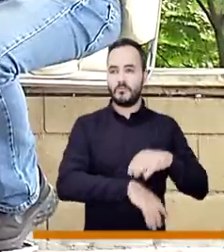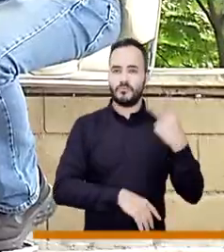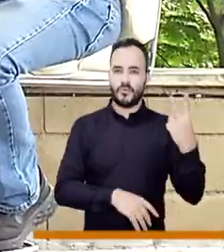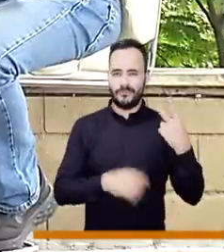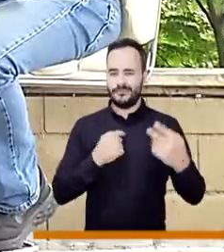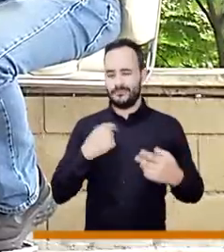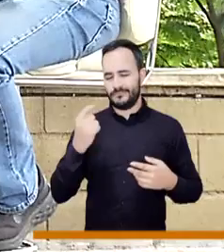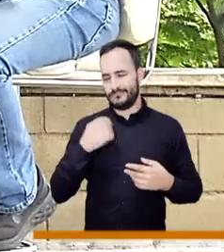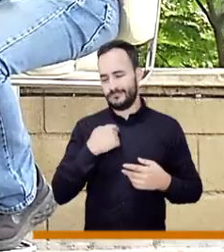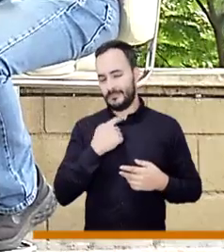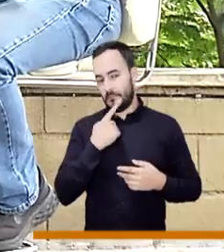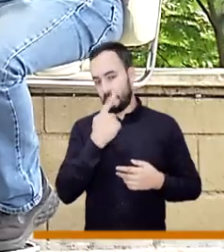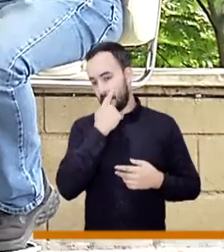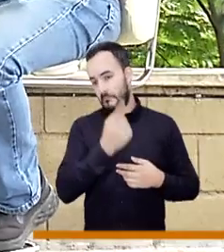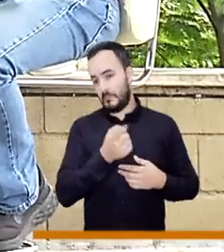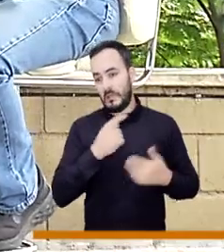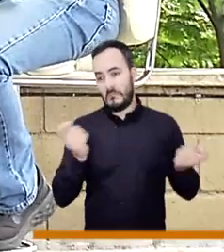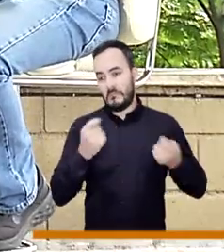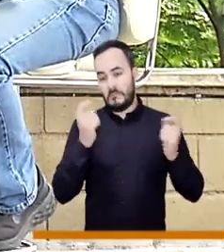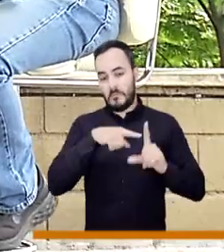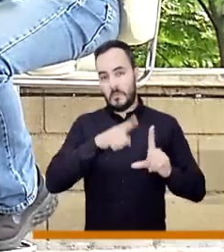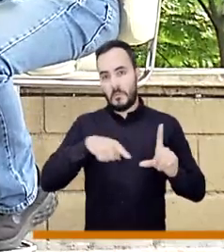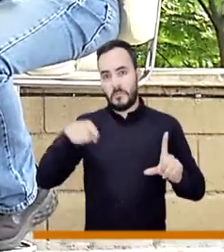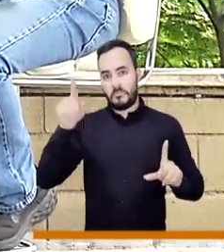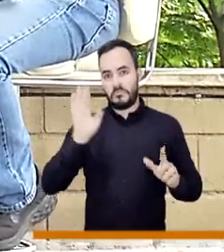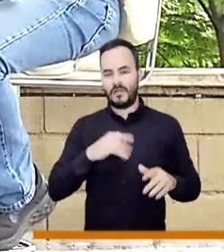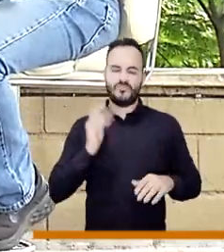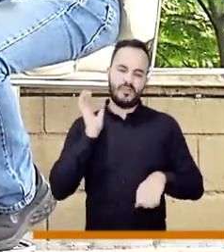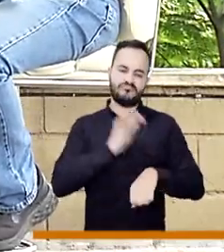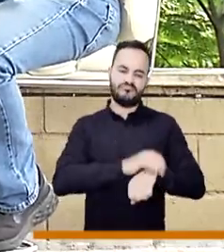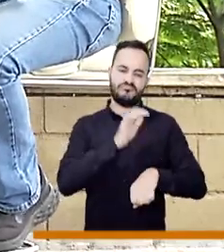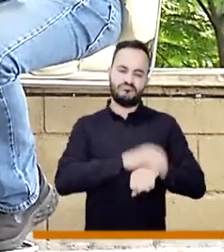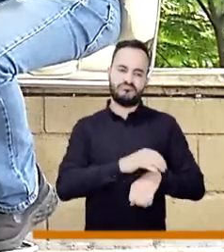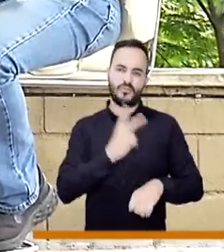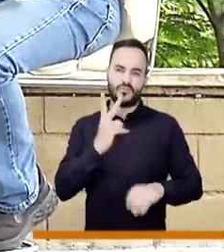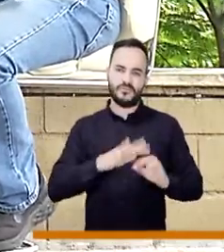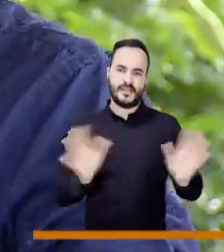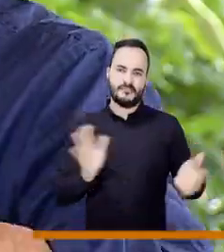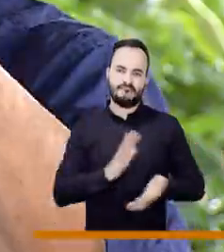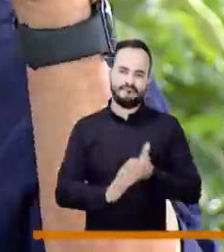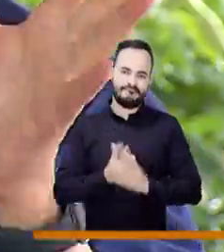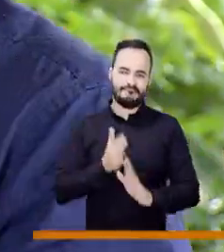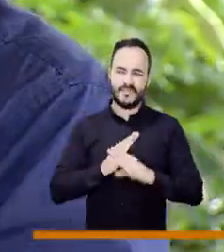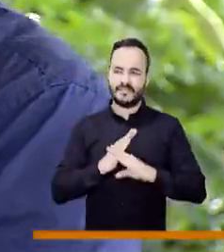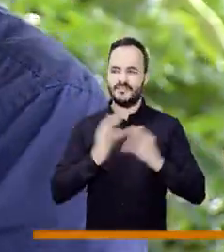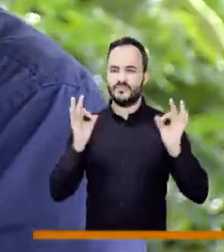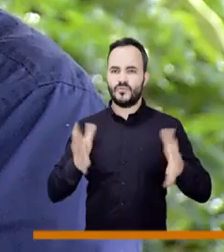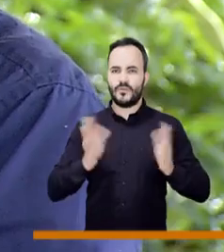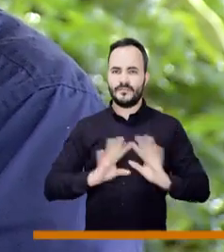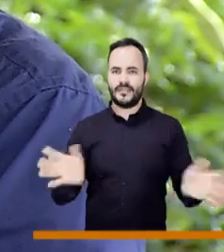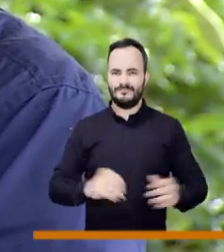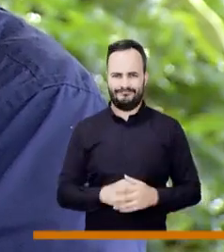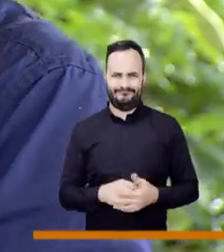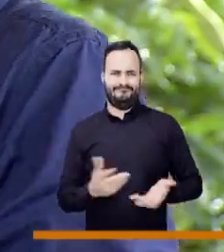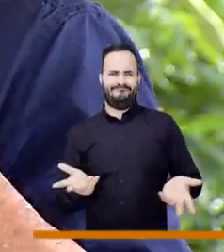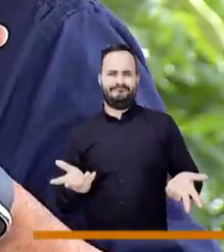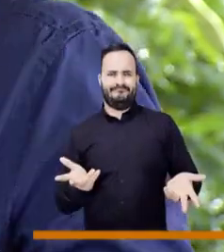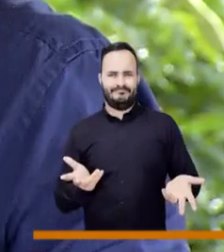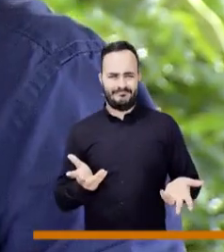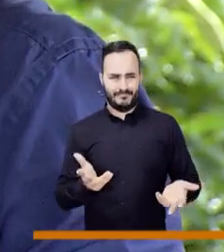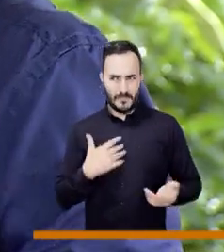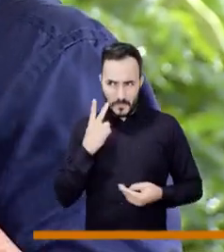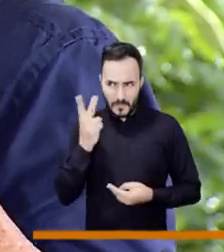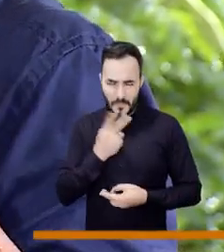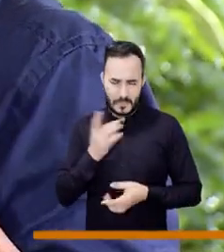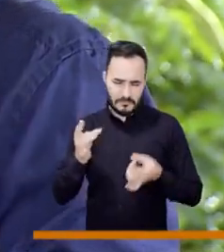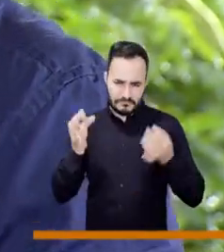dos ladrones, como hacía un candidato ahora que va ganando las encuestas, y cogí a dos ladrones, y entonces ya es que solucionó el problema de seguridad. A ver, el